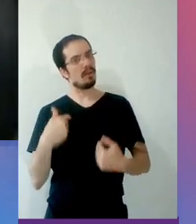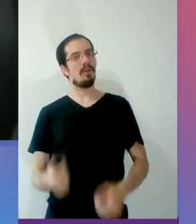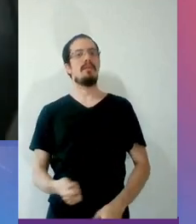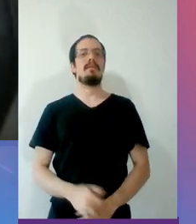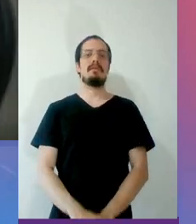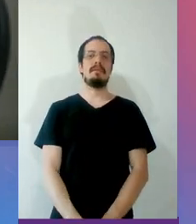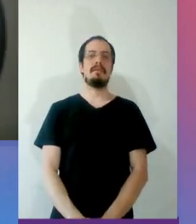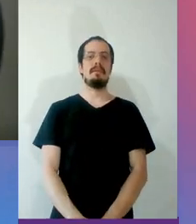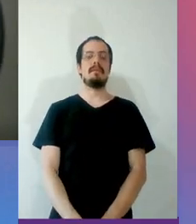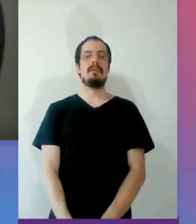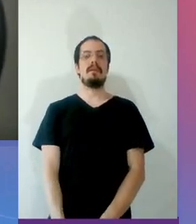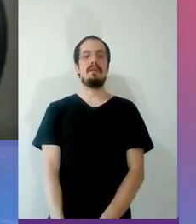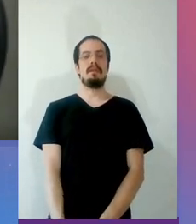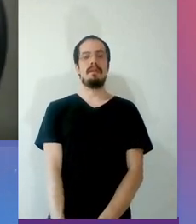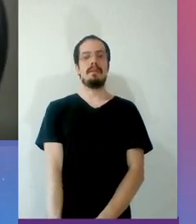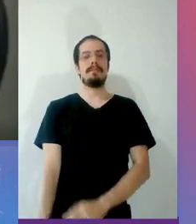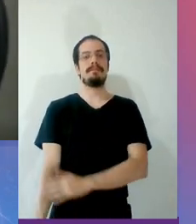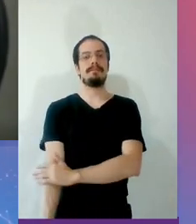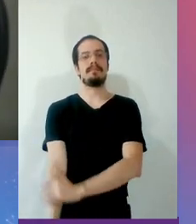una de las cosas que debería hacer